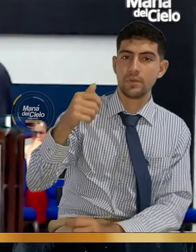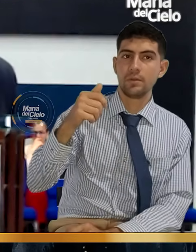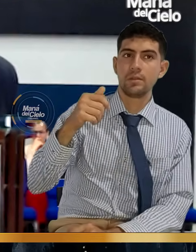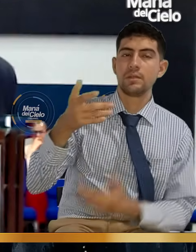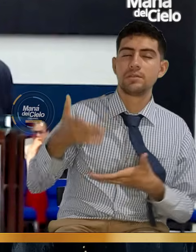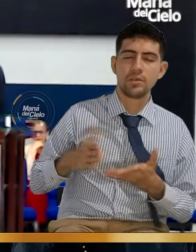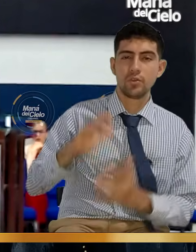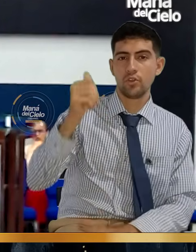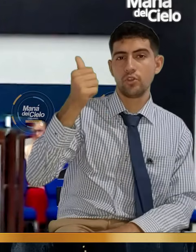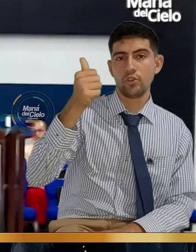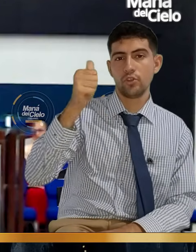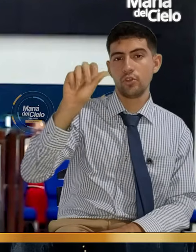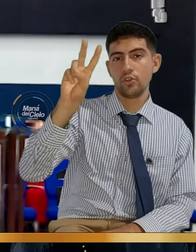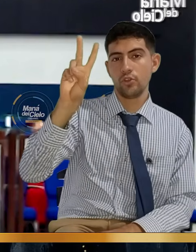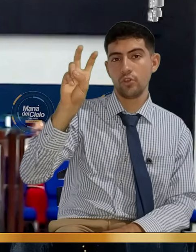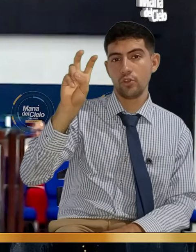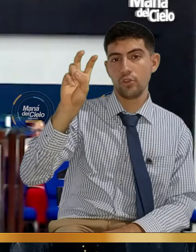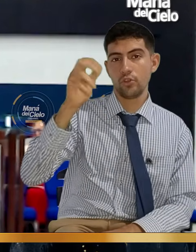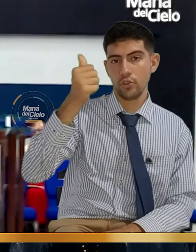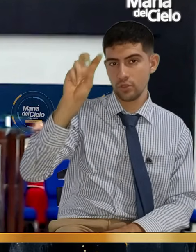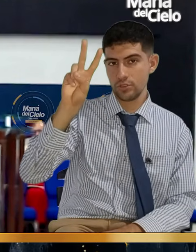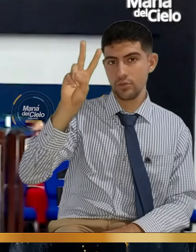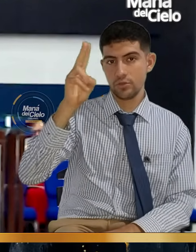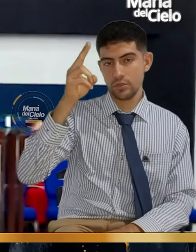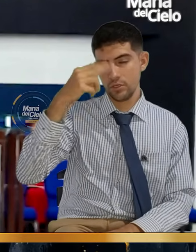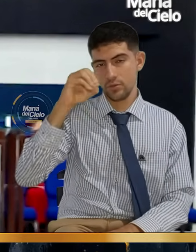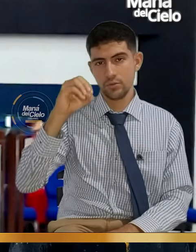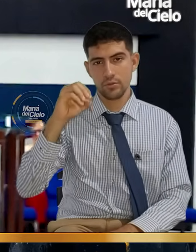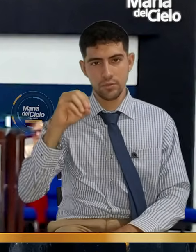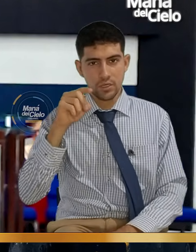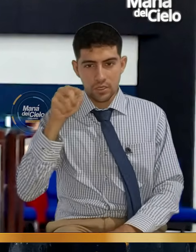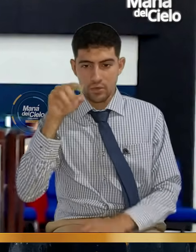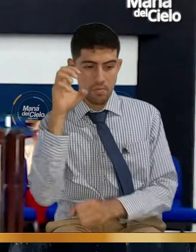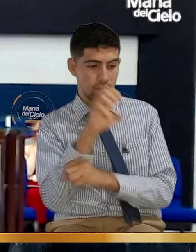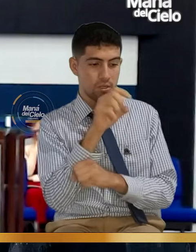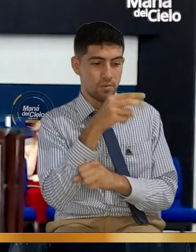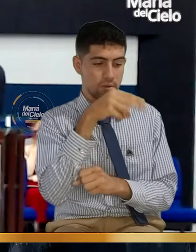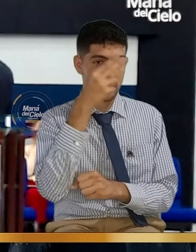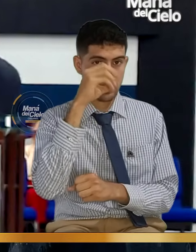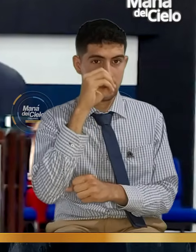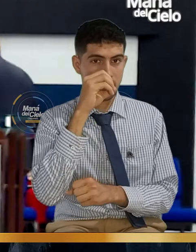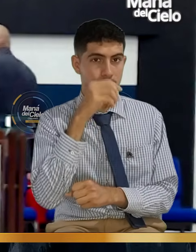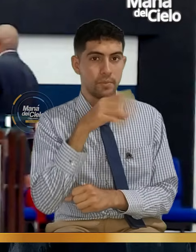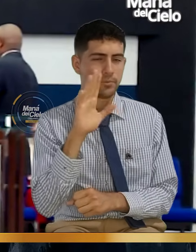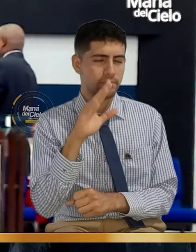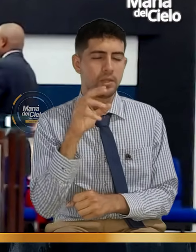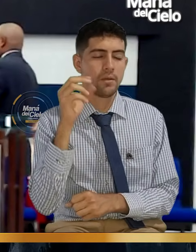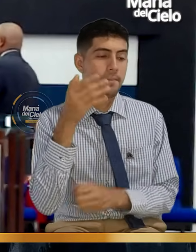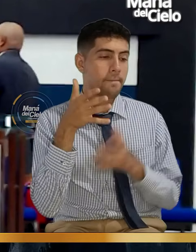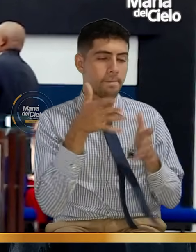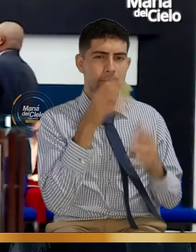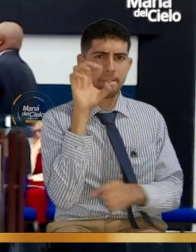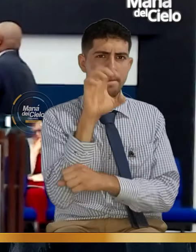bendecía. Amén. Y lo mismo que pasó con Jacob, que aunque andaba medio torcido,